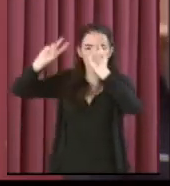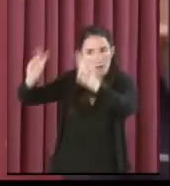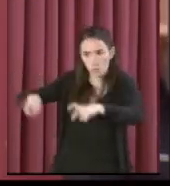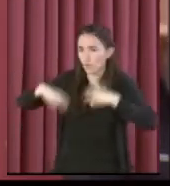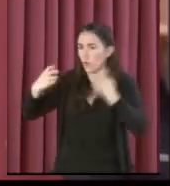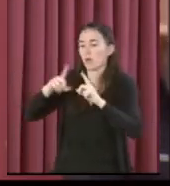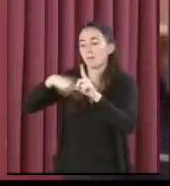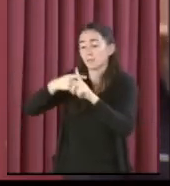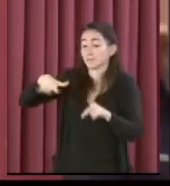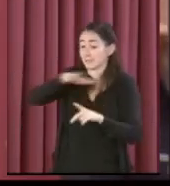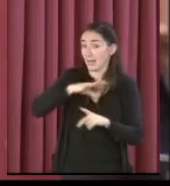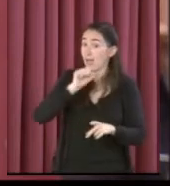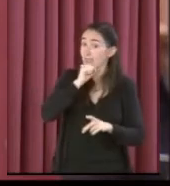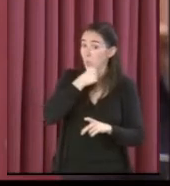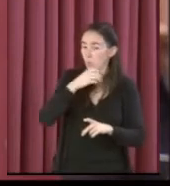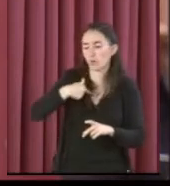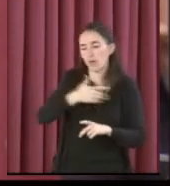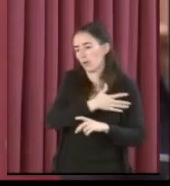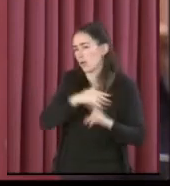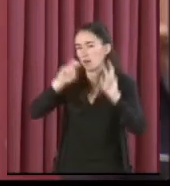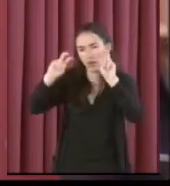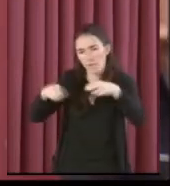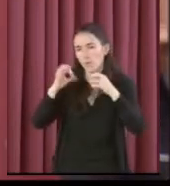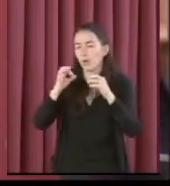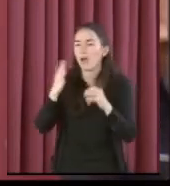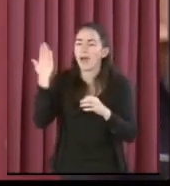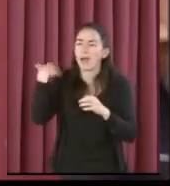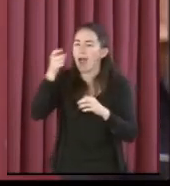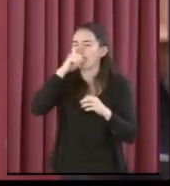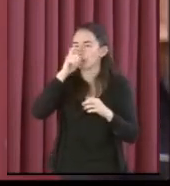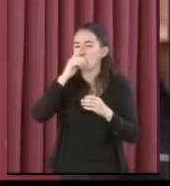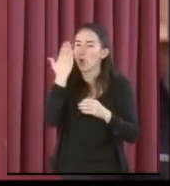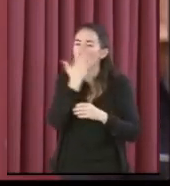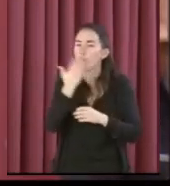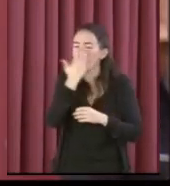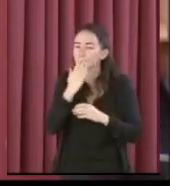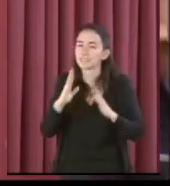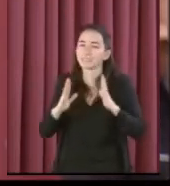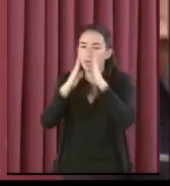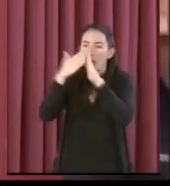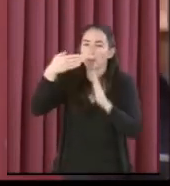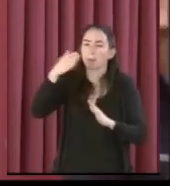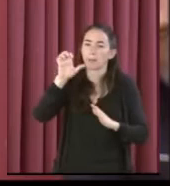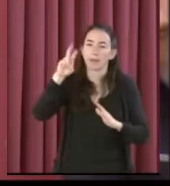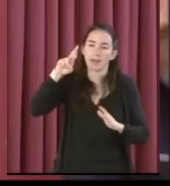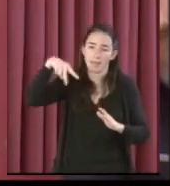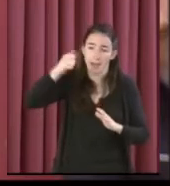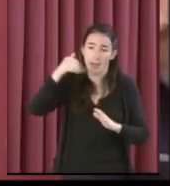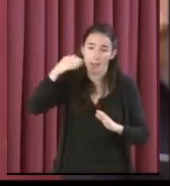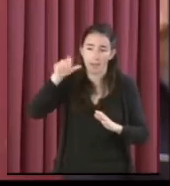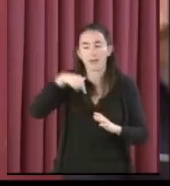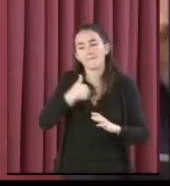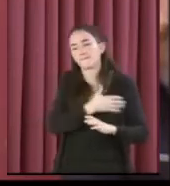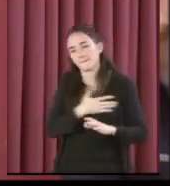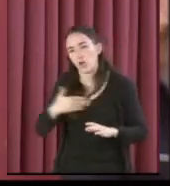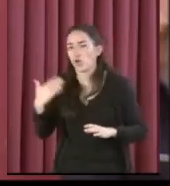en la redacción de proyecto de rehabilitación de antiguo colegio San Bernabé, con el compromiso, como recoge la estrategia, de